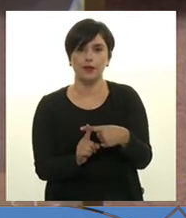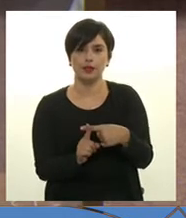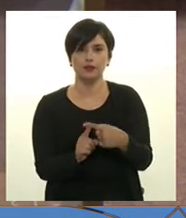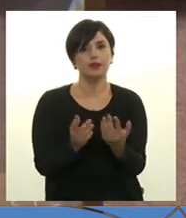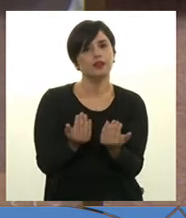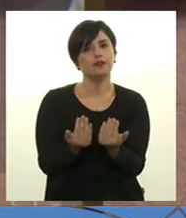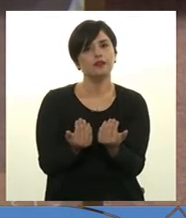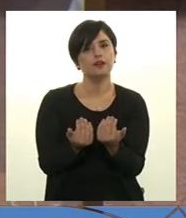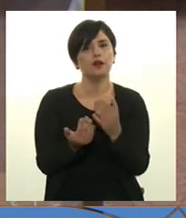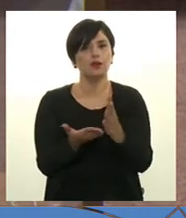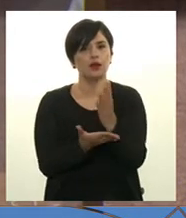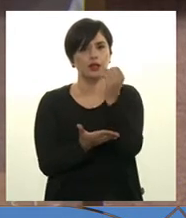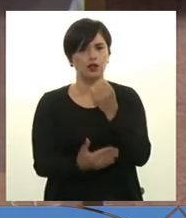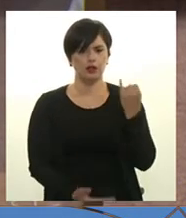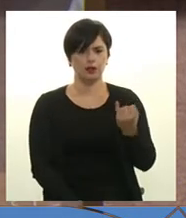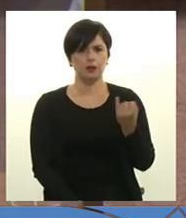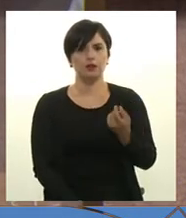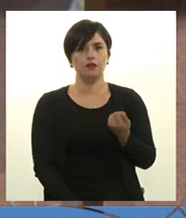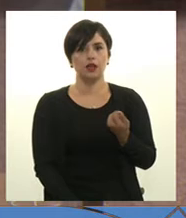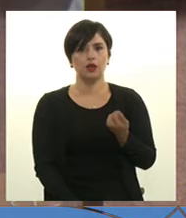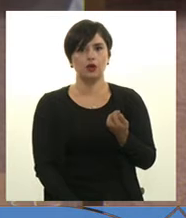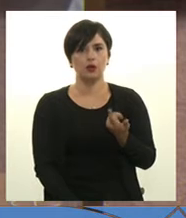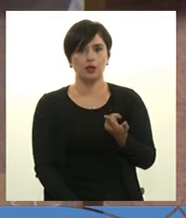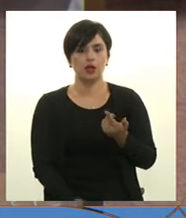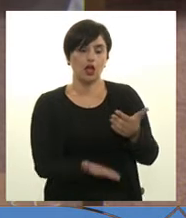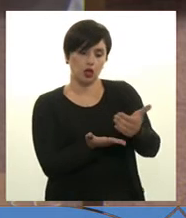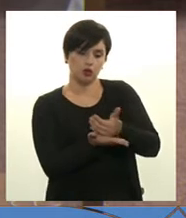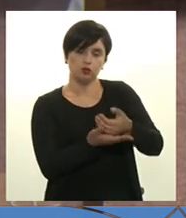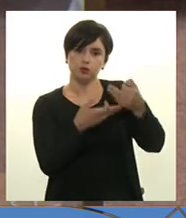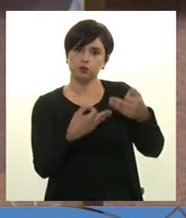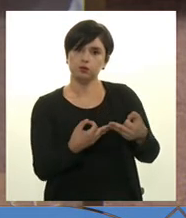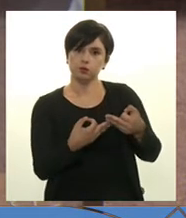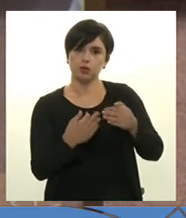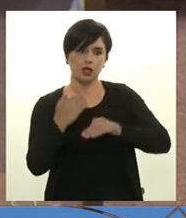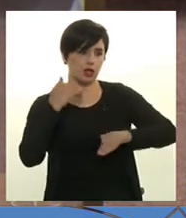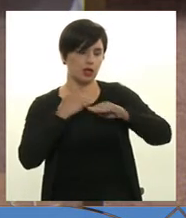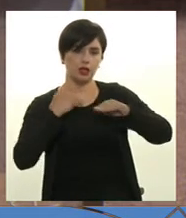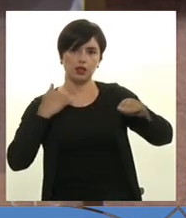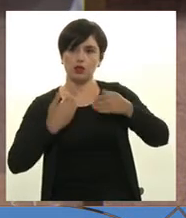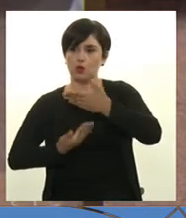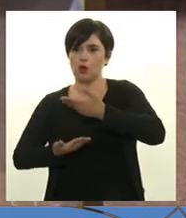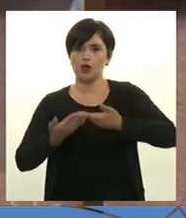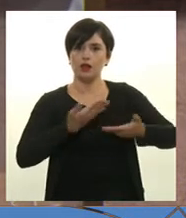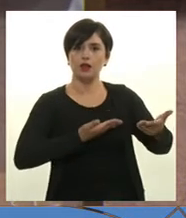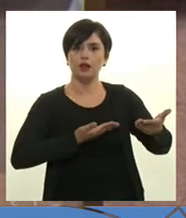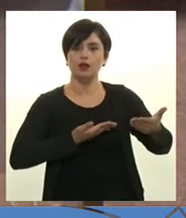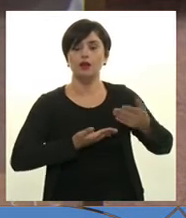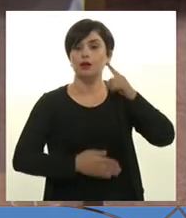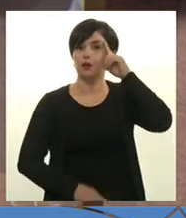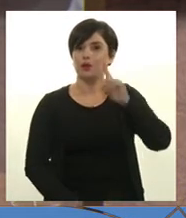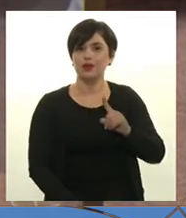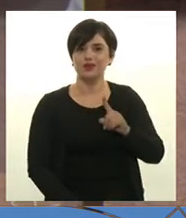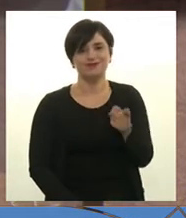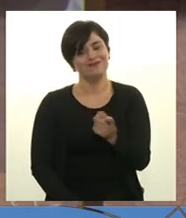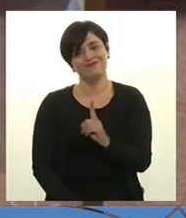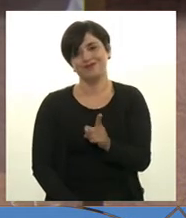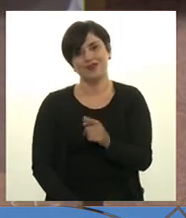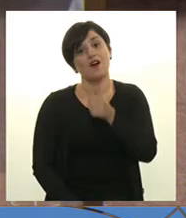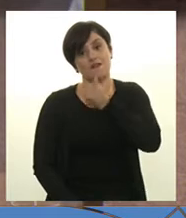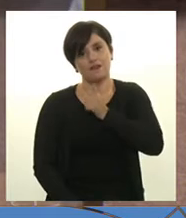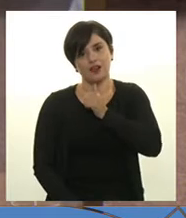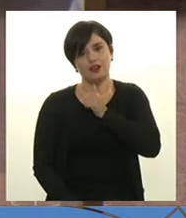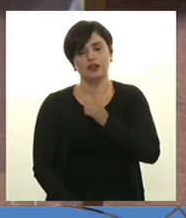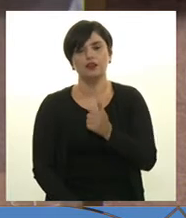para que logren autonomía económica a través de salarios justos y trato equitativo pero ello no ha ocurrido la